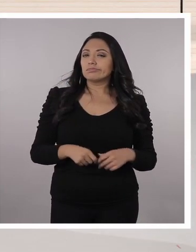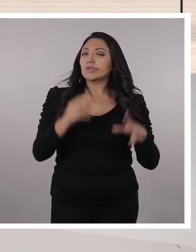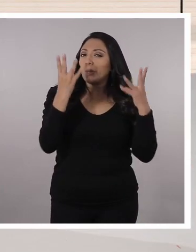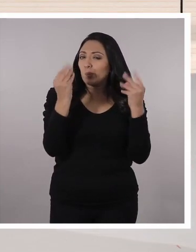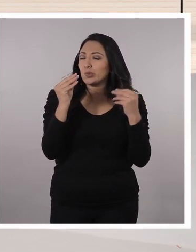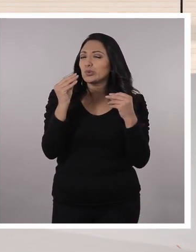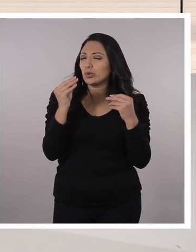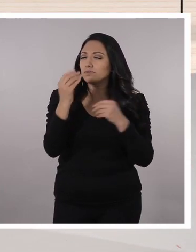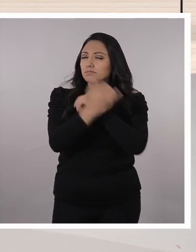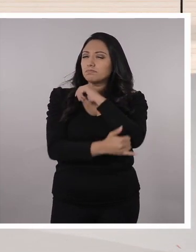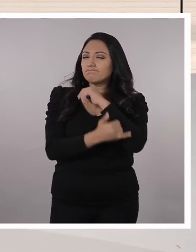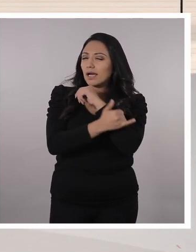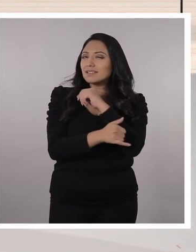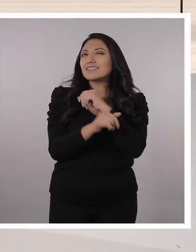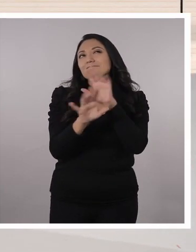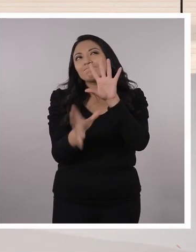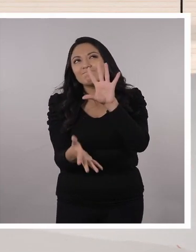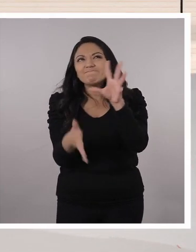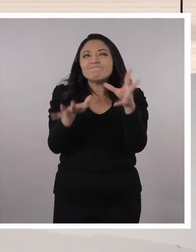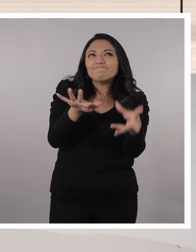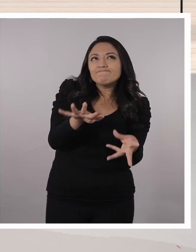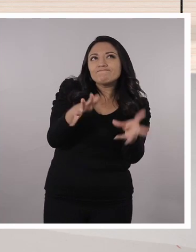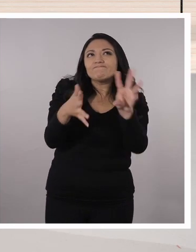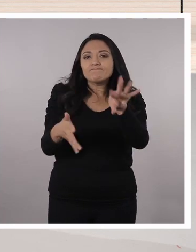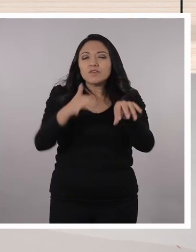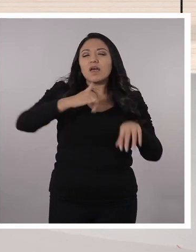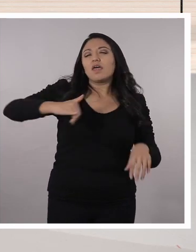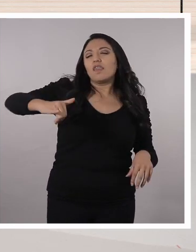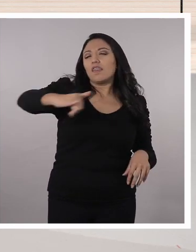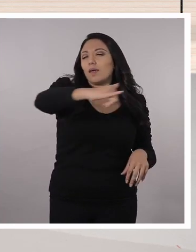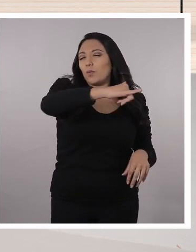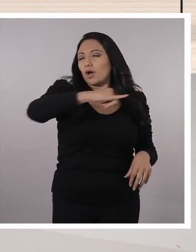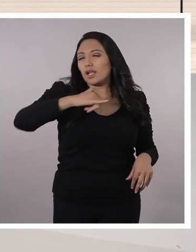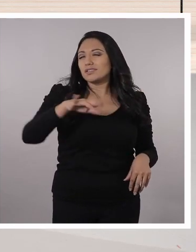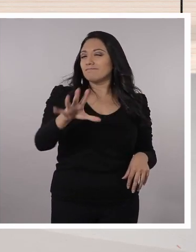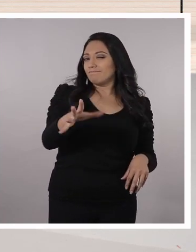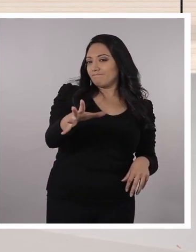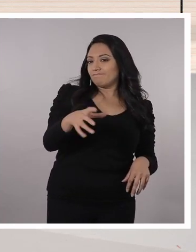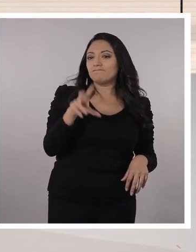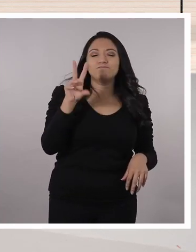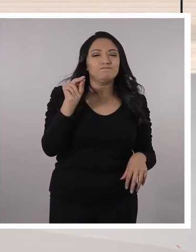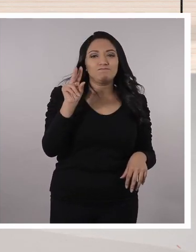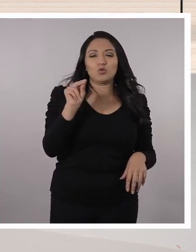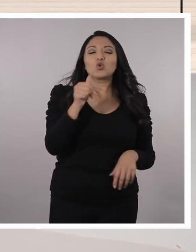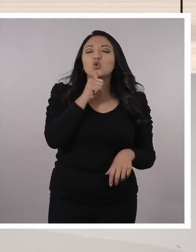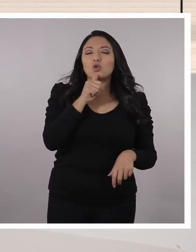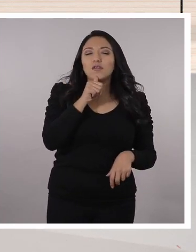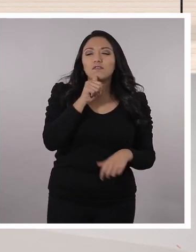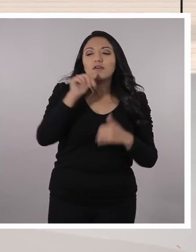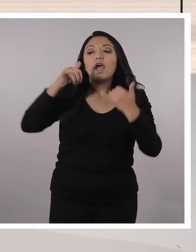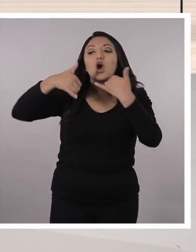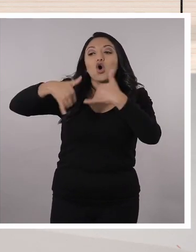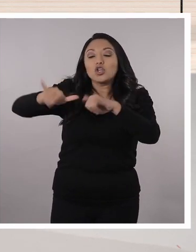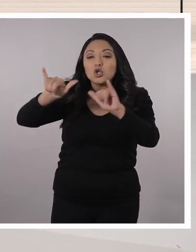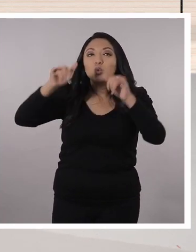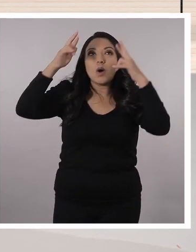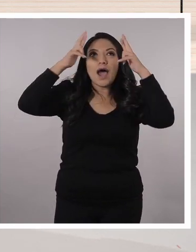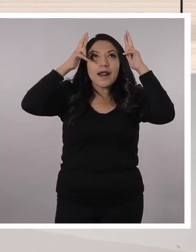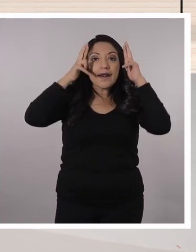¿Sabes que hay muchos países que no necesariamente son democráticos, sino que todavía mantienen una forma de